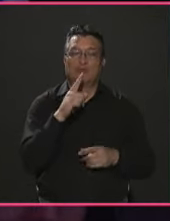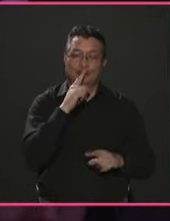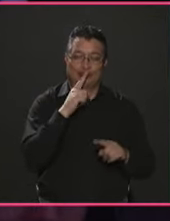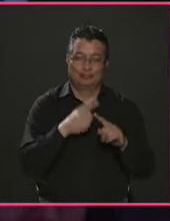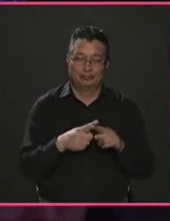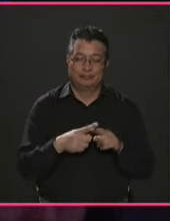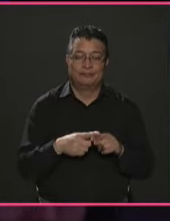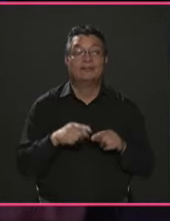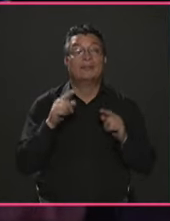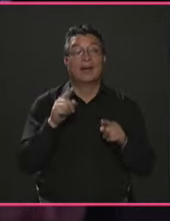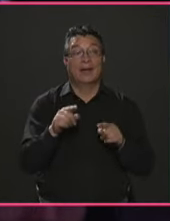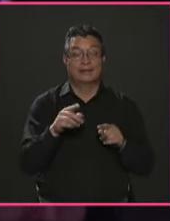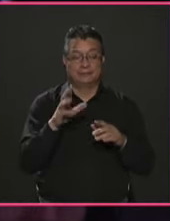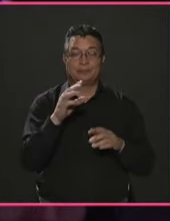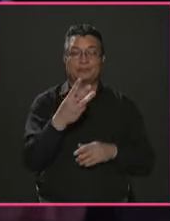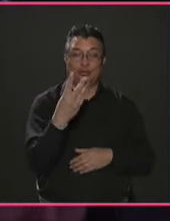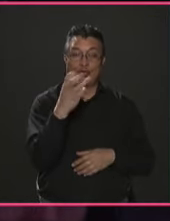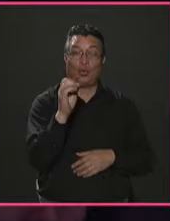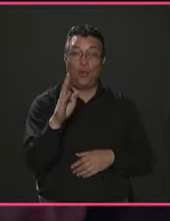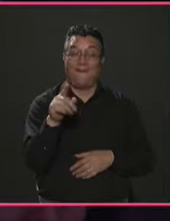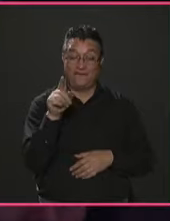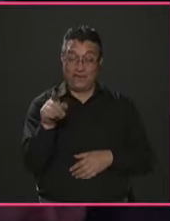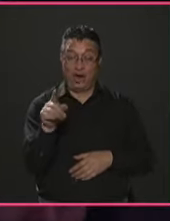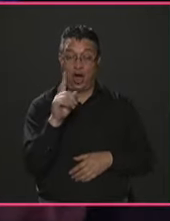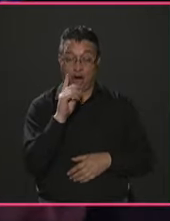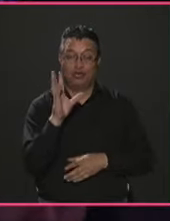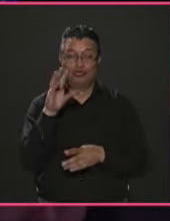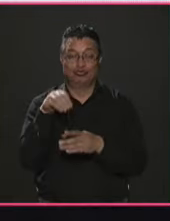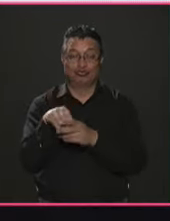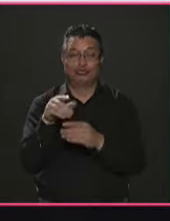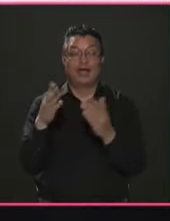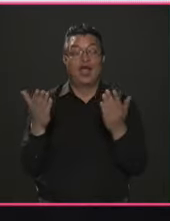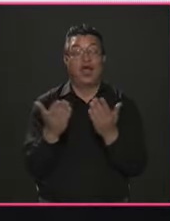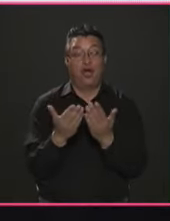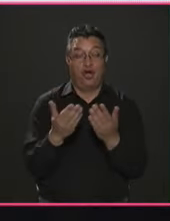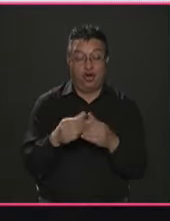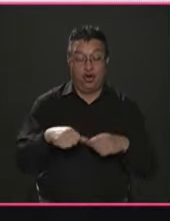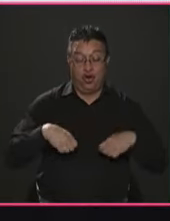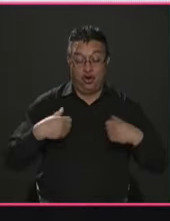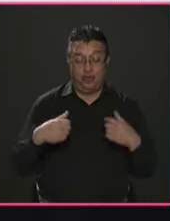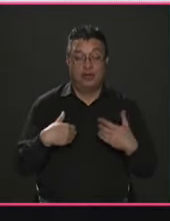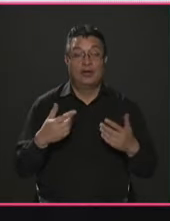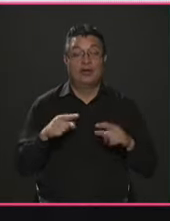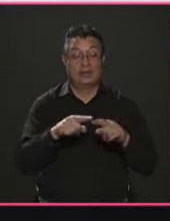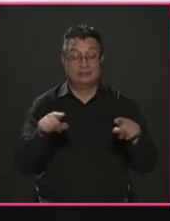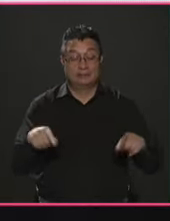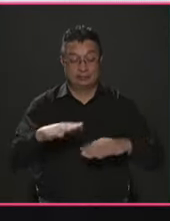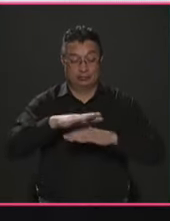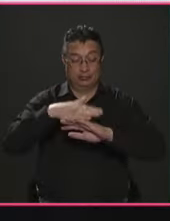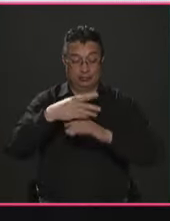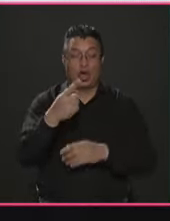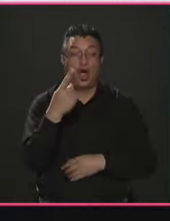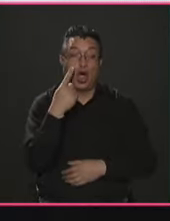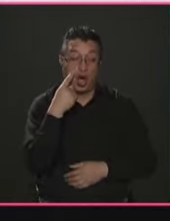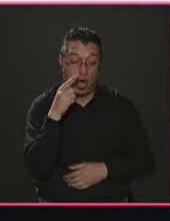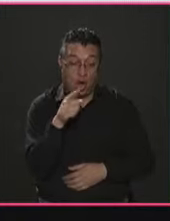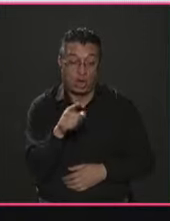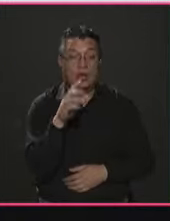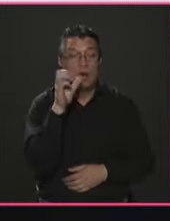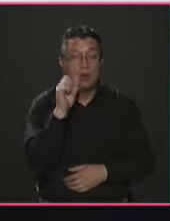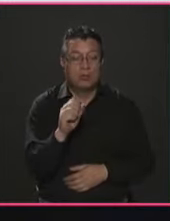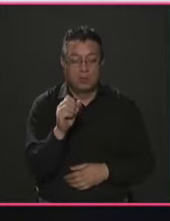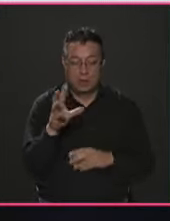Entonces es una plataforma web en que los jóvenes en los Colegios en sus salas de computación lo conocían pero lo podían